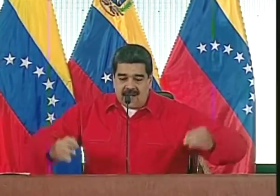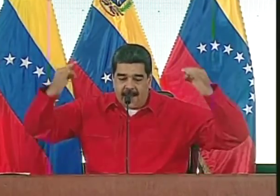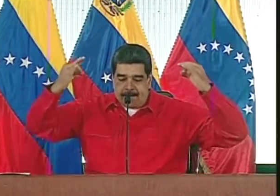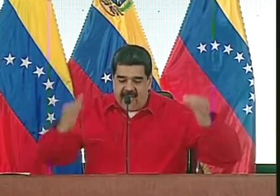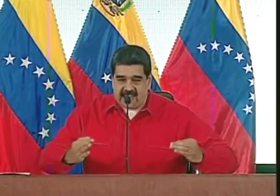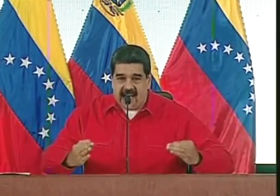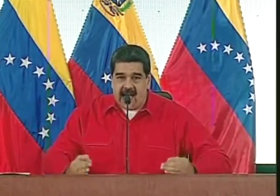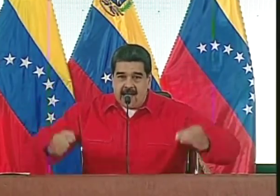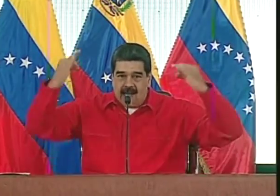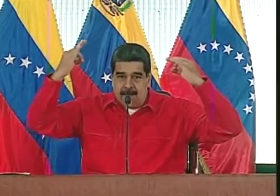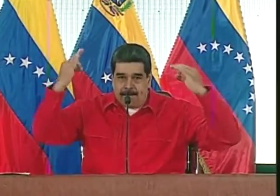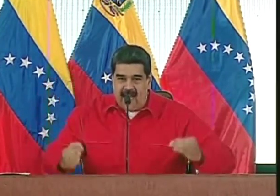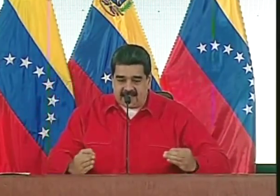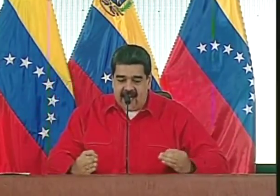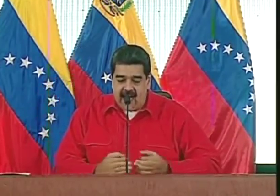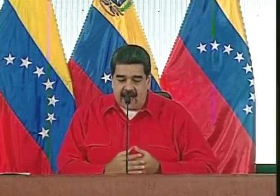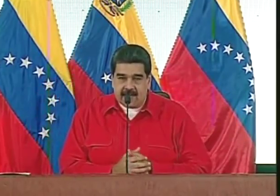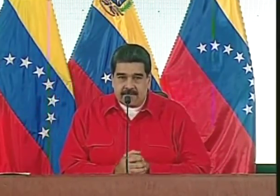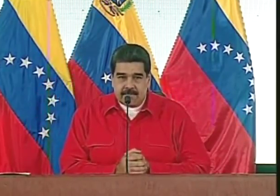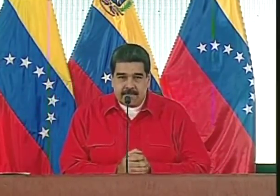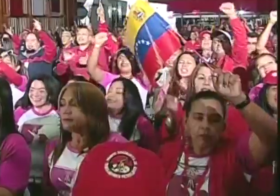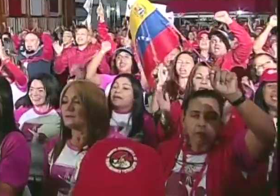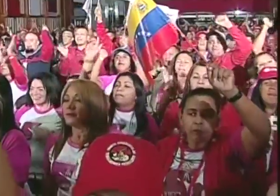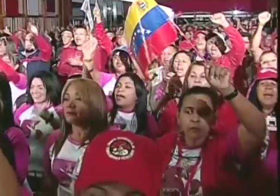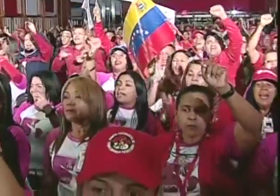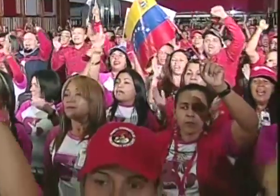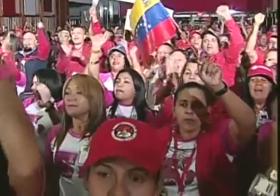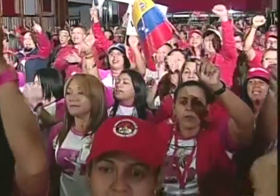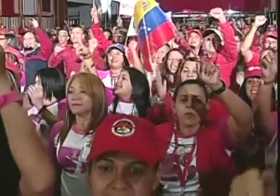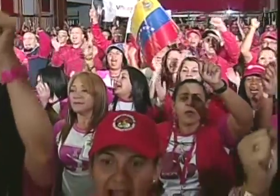pueblo. Limpieza, limpieza.